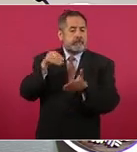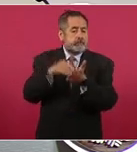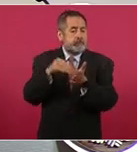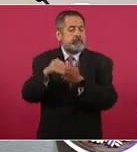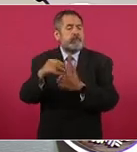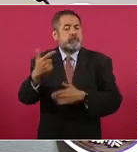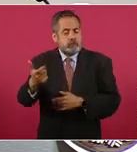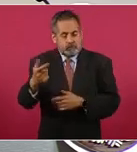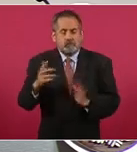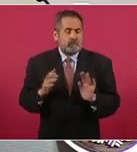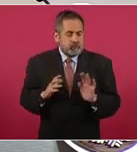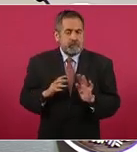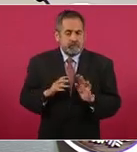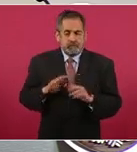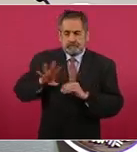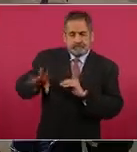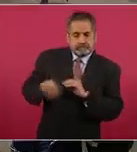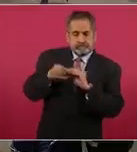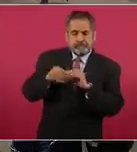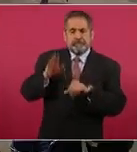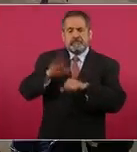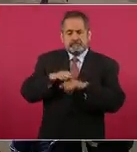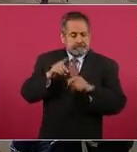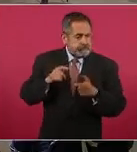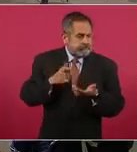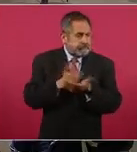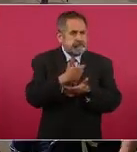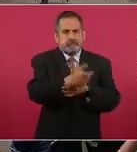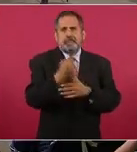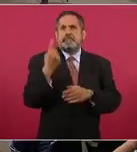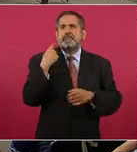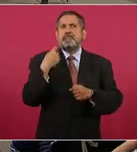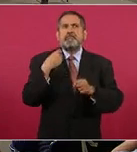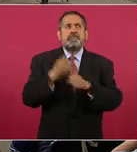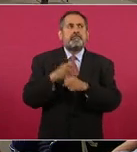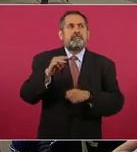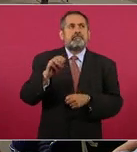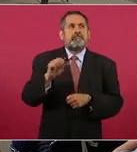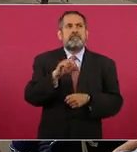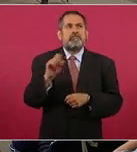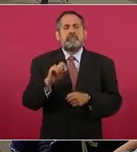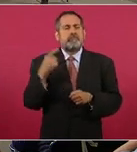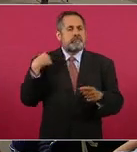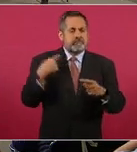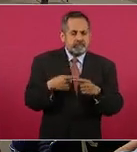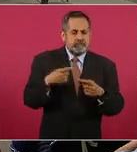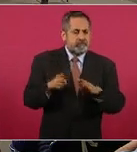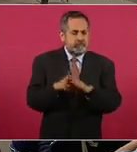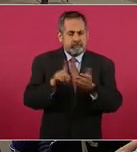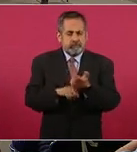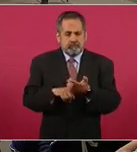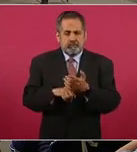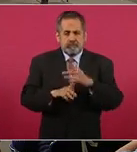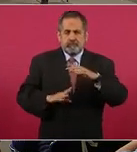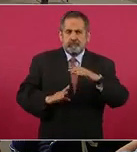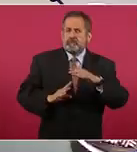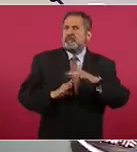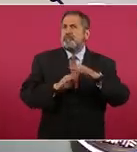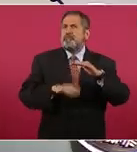114,771 millones de pesos. Y el complementario que entró a finales de marzo a la fecha ya va